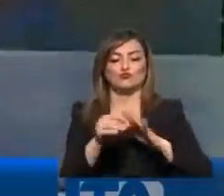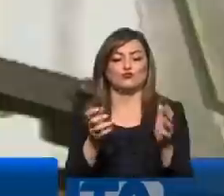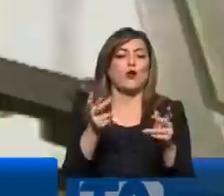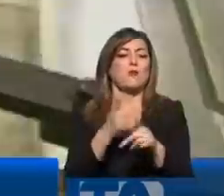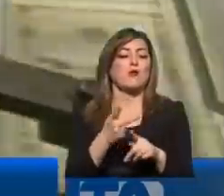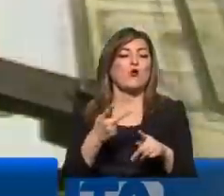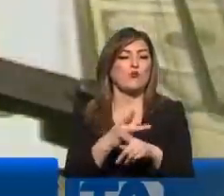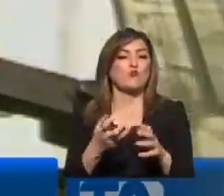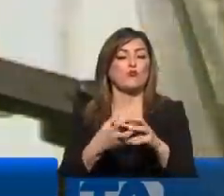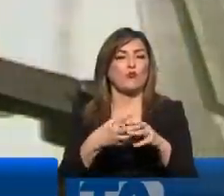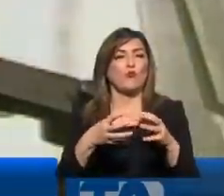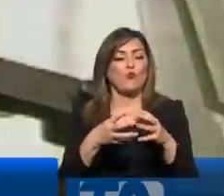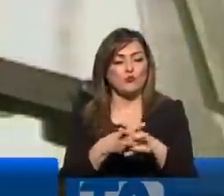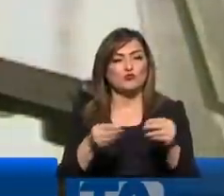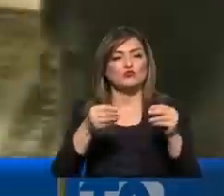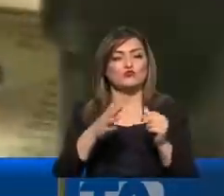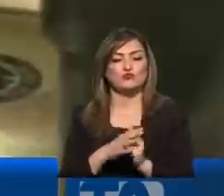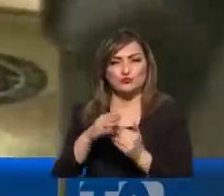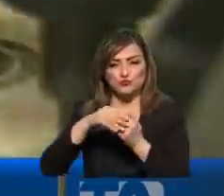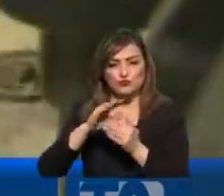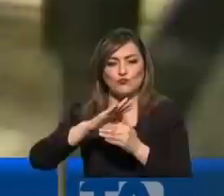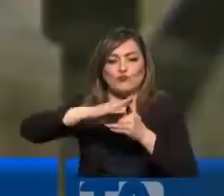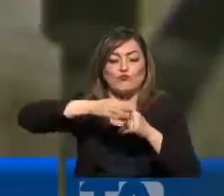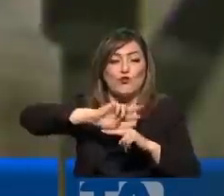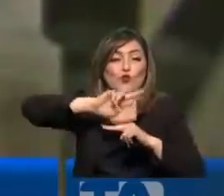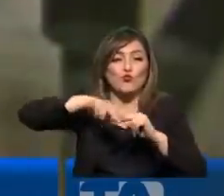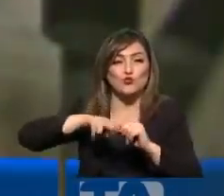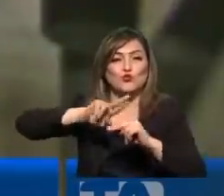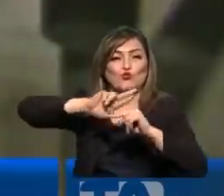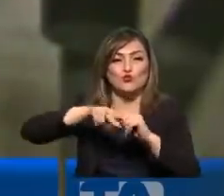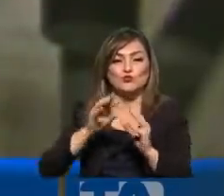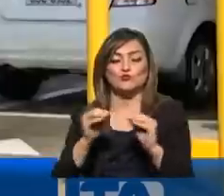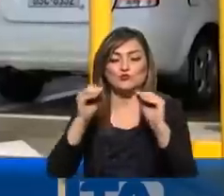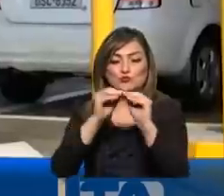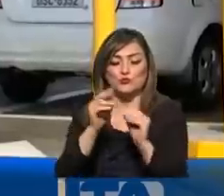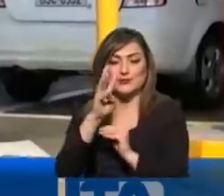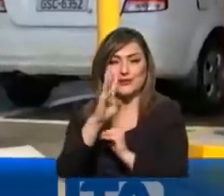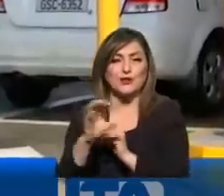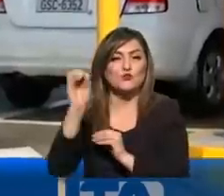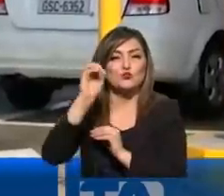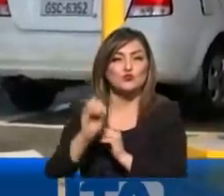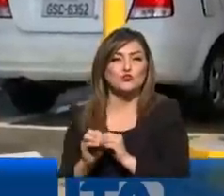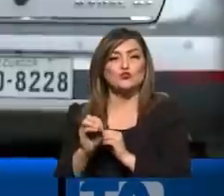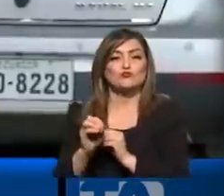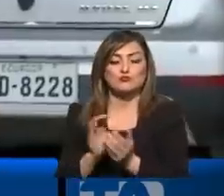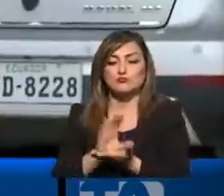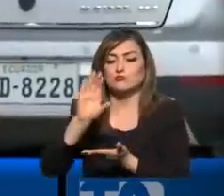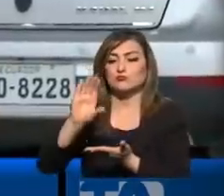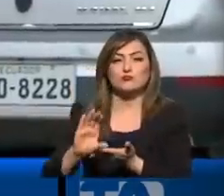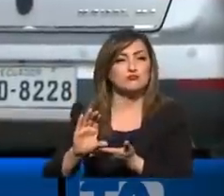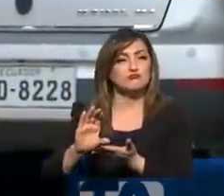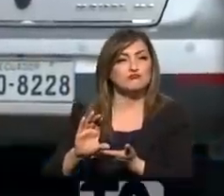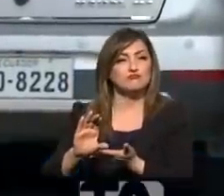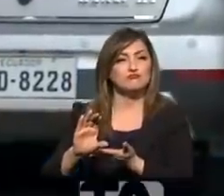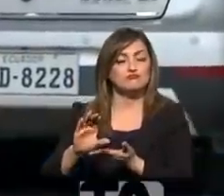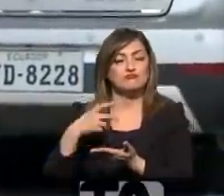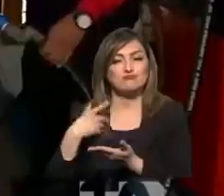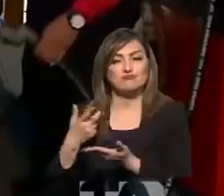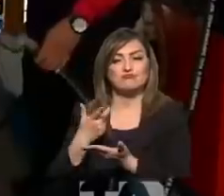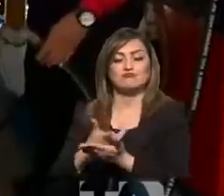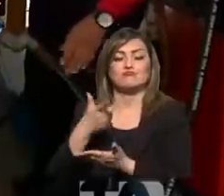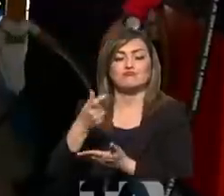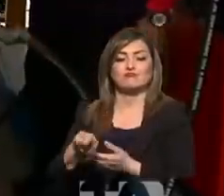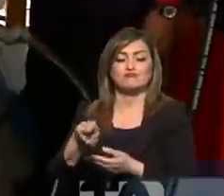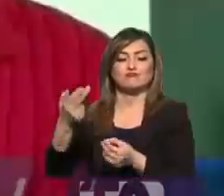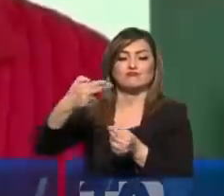se suma que de cada dólar de ingreso adicional por incremento del precio de petróleo, el 60% se destina para cubrir la importación de